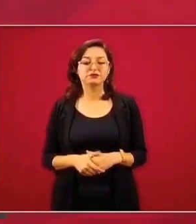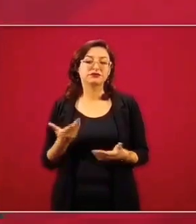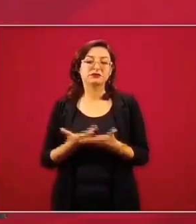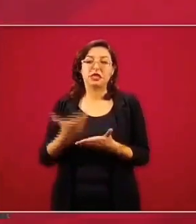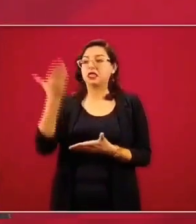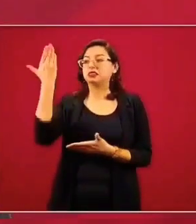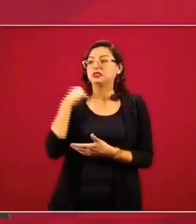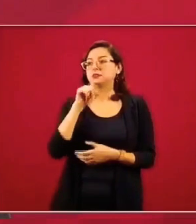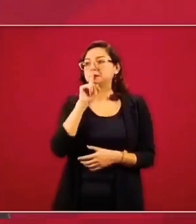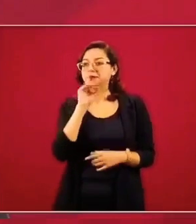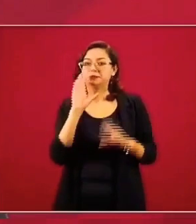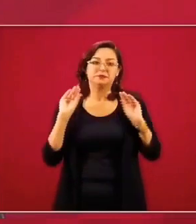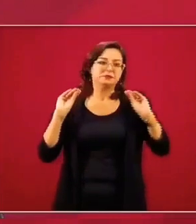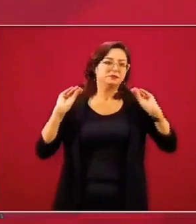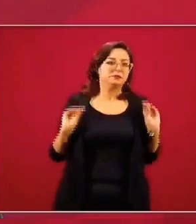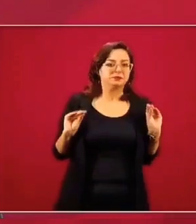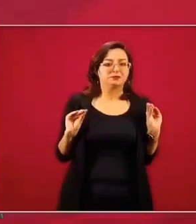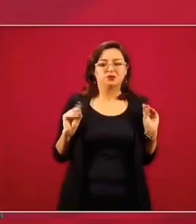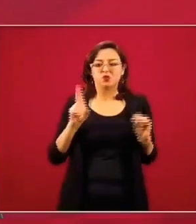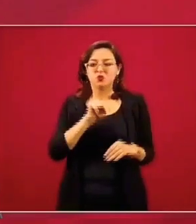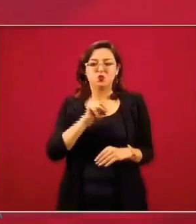conocían antes,